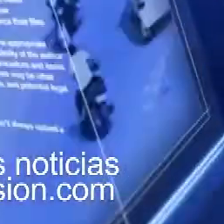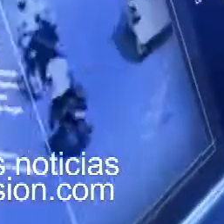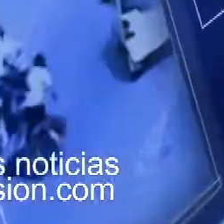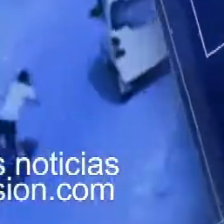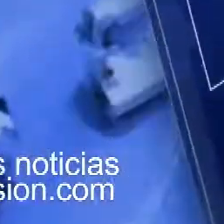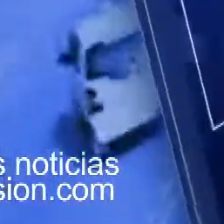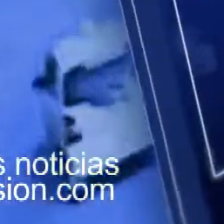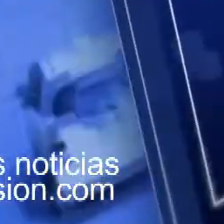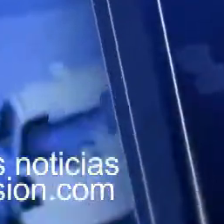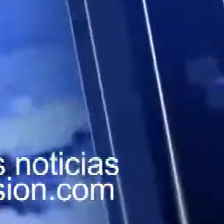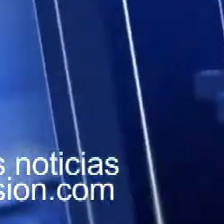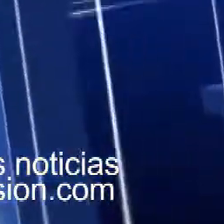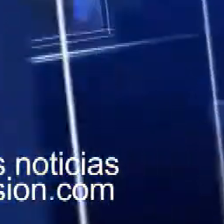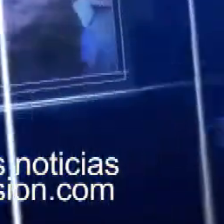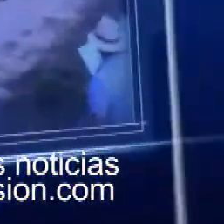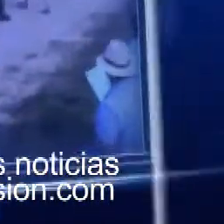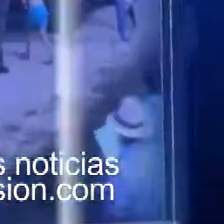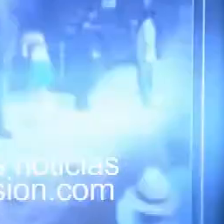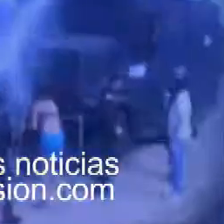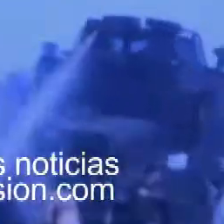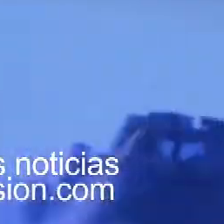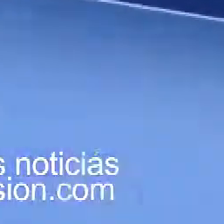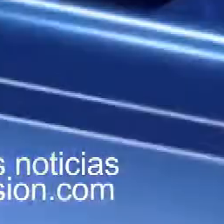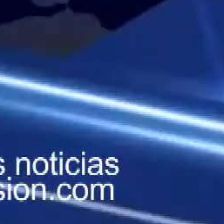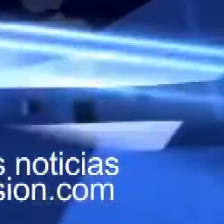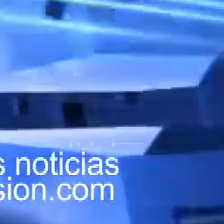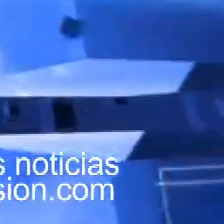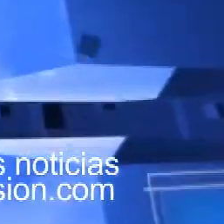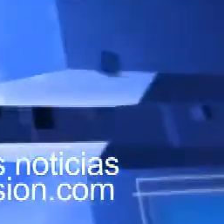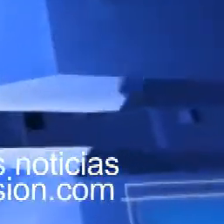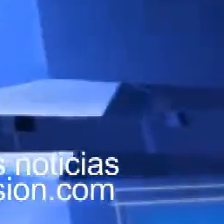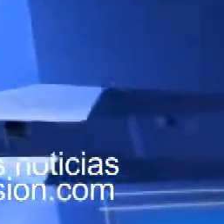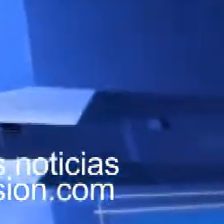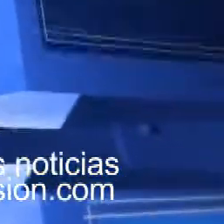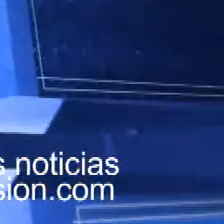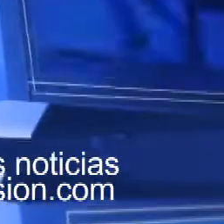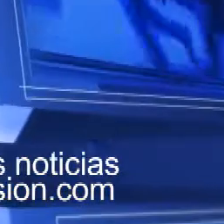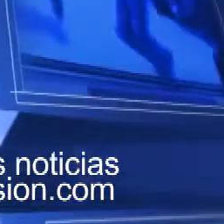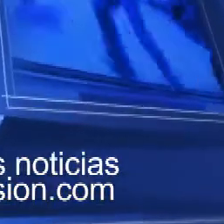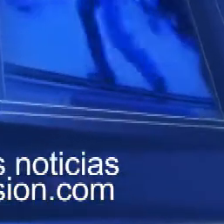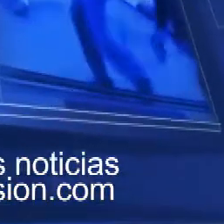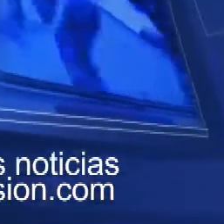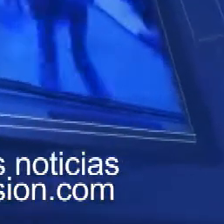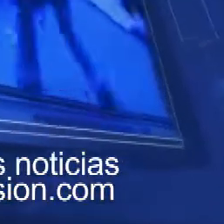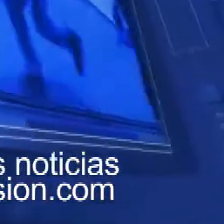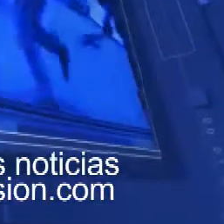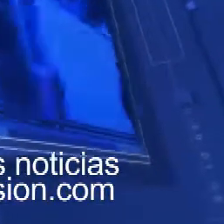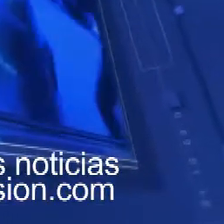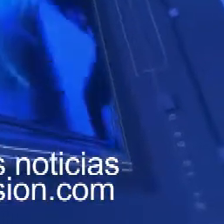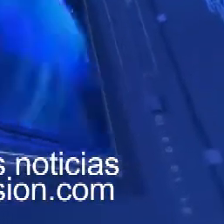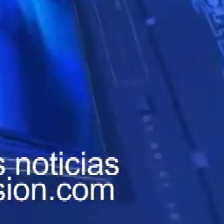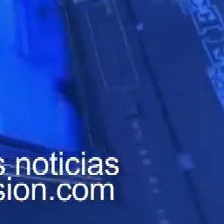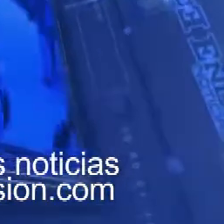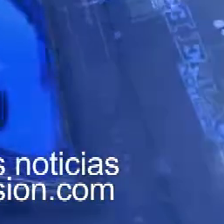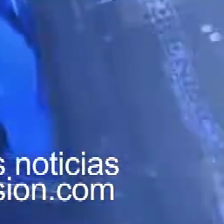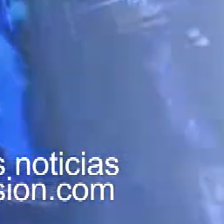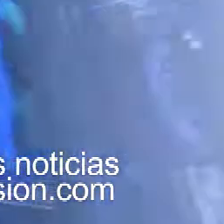su boca, su dulzura y una voz que es mi locura. Ay, no se